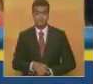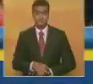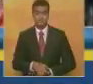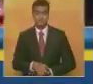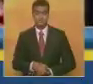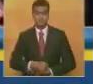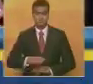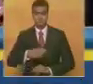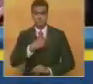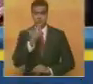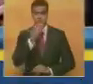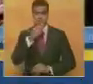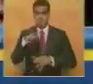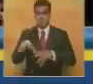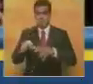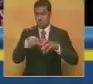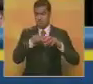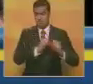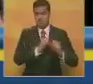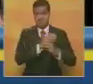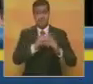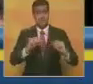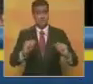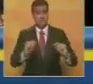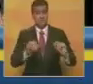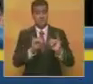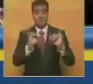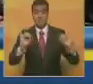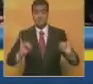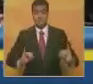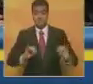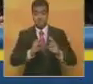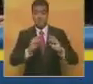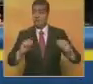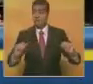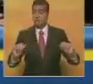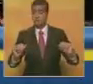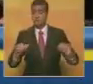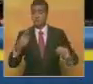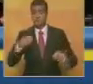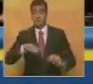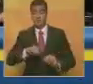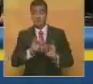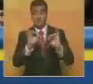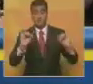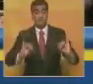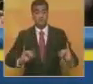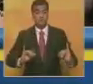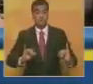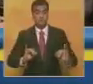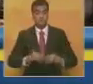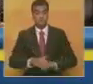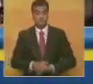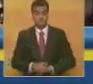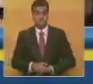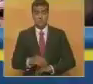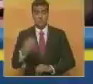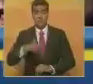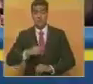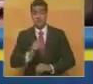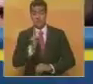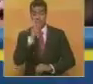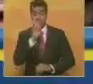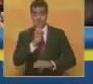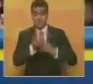Yo no creo en la confiscación de tierras. El Instituto de Tierras tiene que ser un instituto que tenga una visión